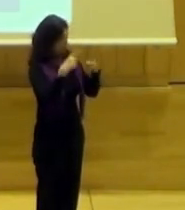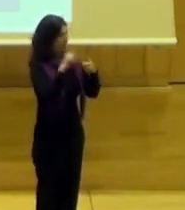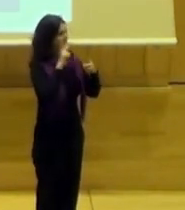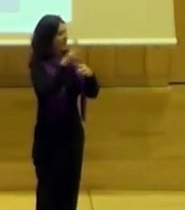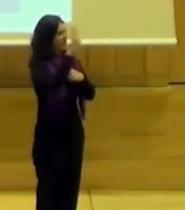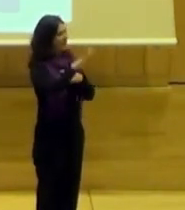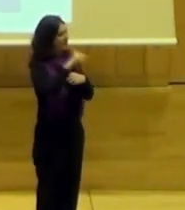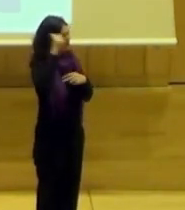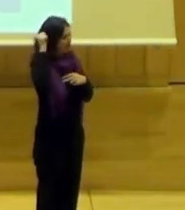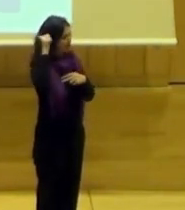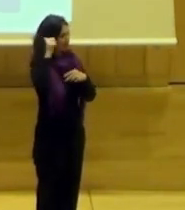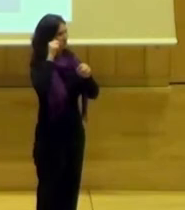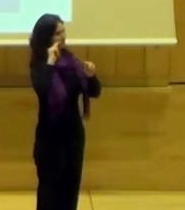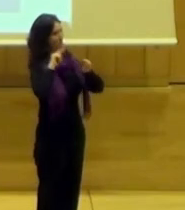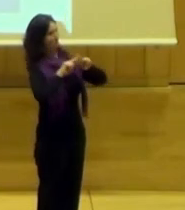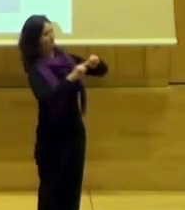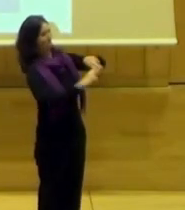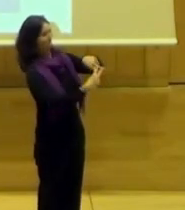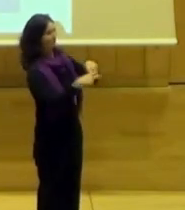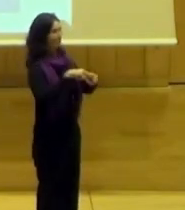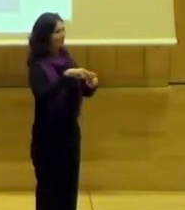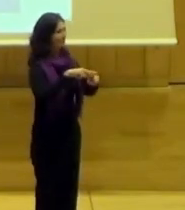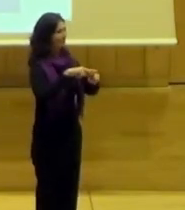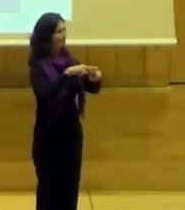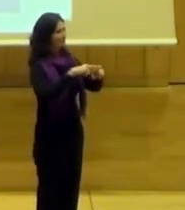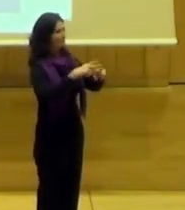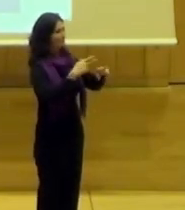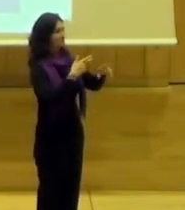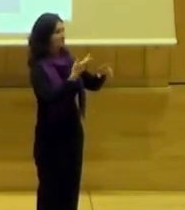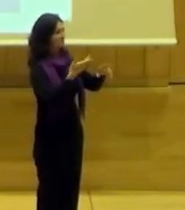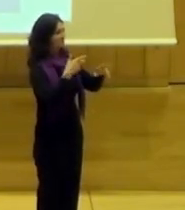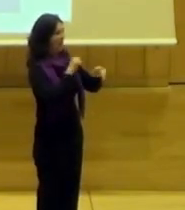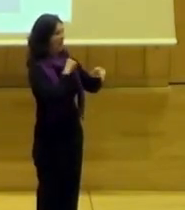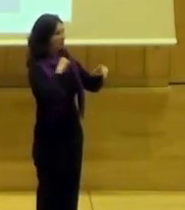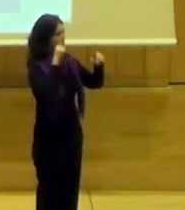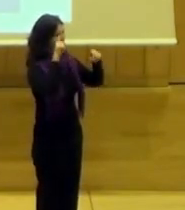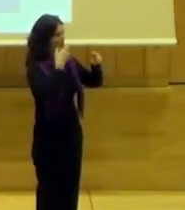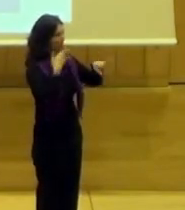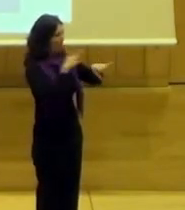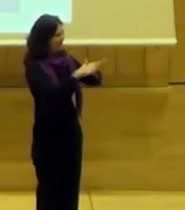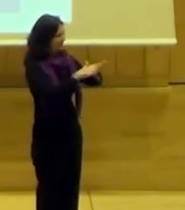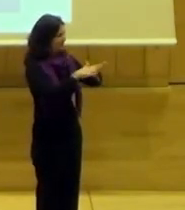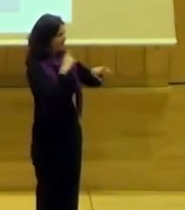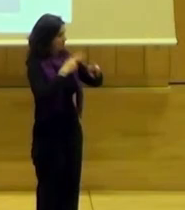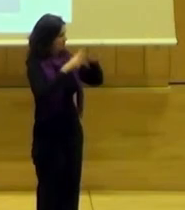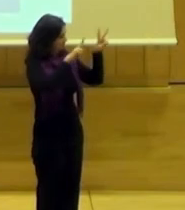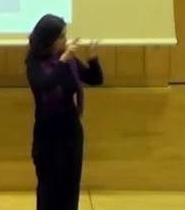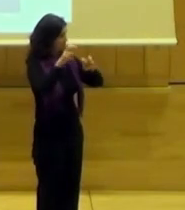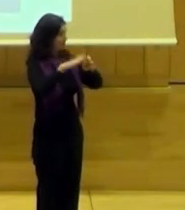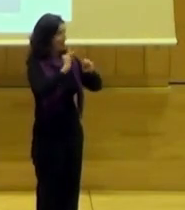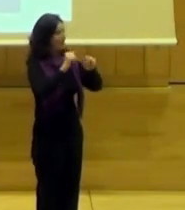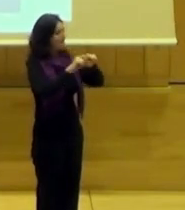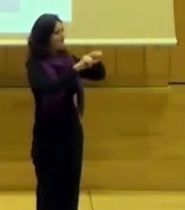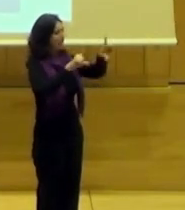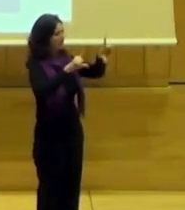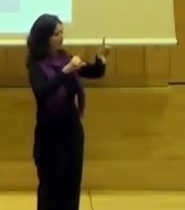una imagen sobre la perspectiva del terreno con la ortofoto, digamos, adhesivada dentro de ese entorno y tenemos una serie de pantallas